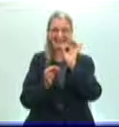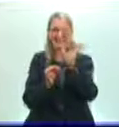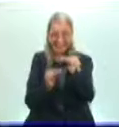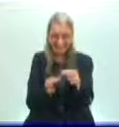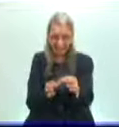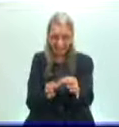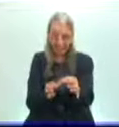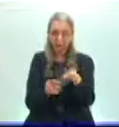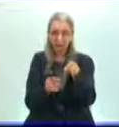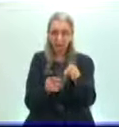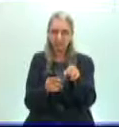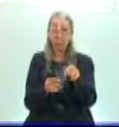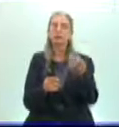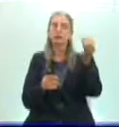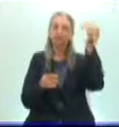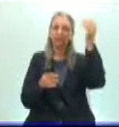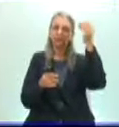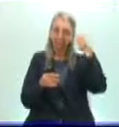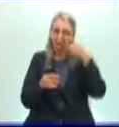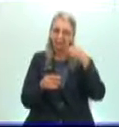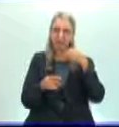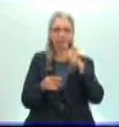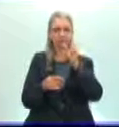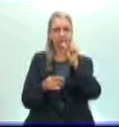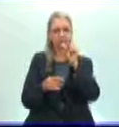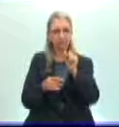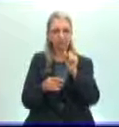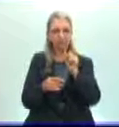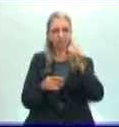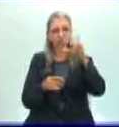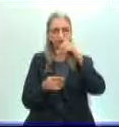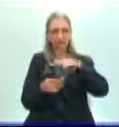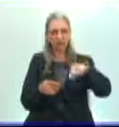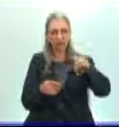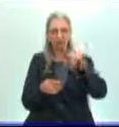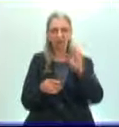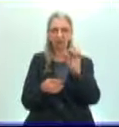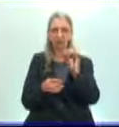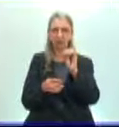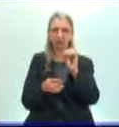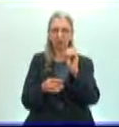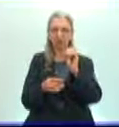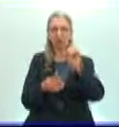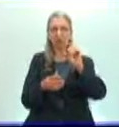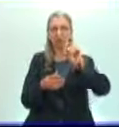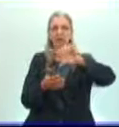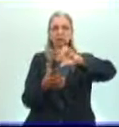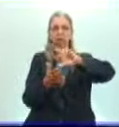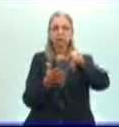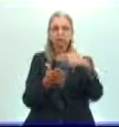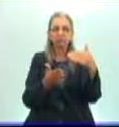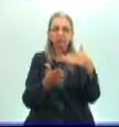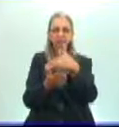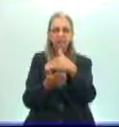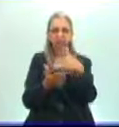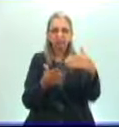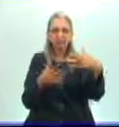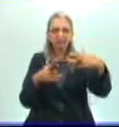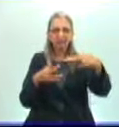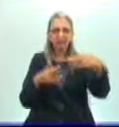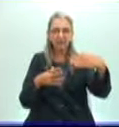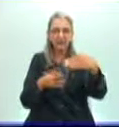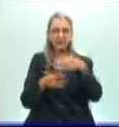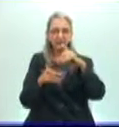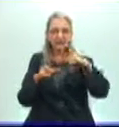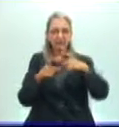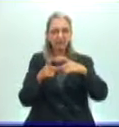Sí sabemos la fórmula de sector circular, de un semicírculo. Esto debe estar claro. En este caso es evidente